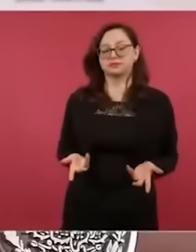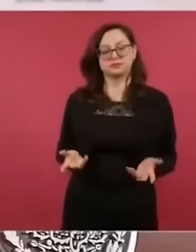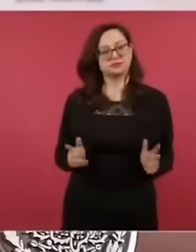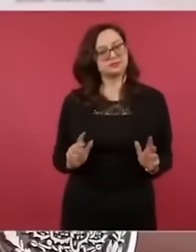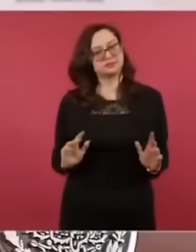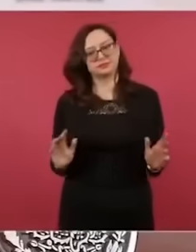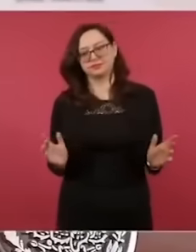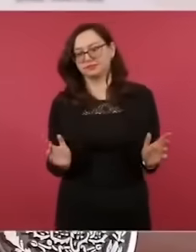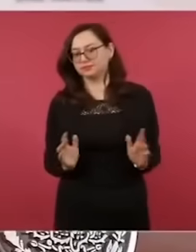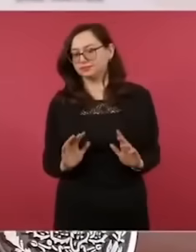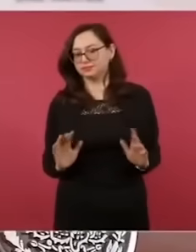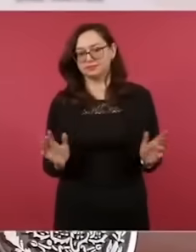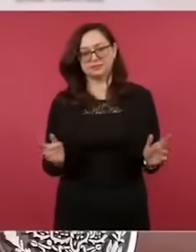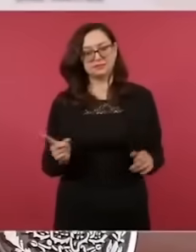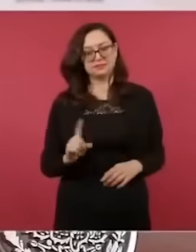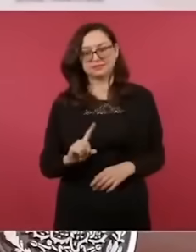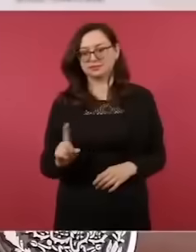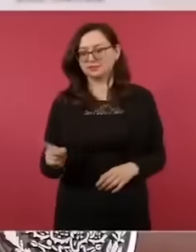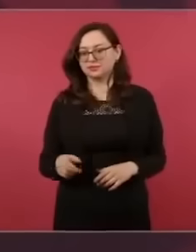de